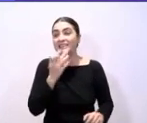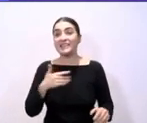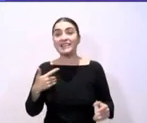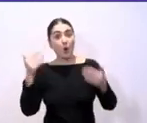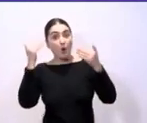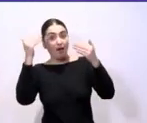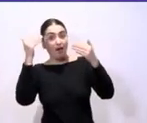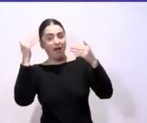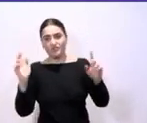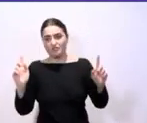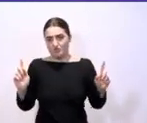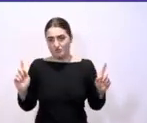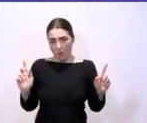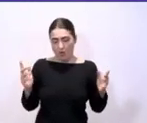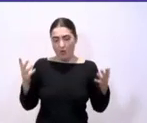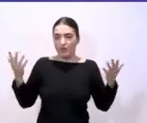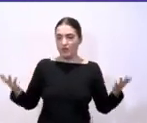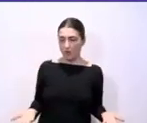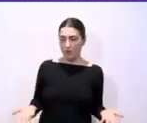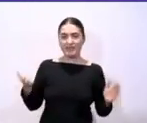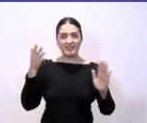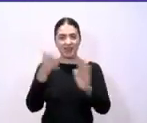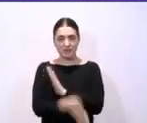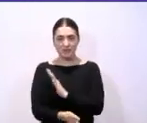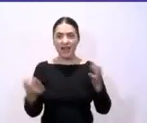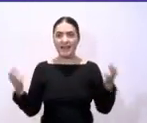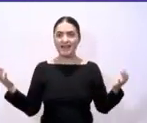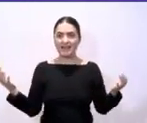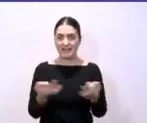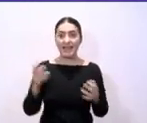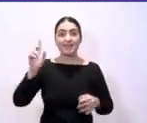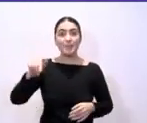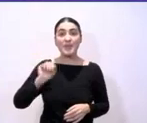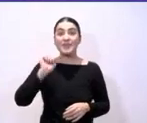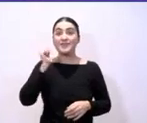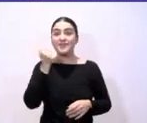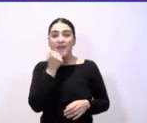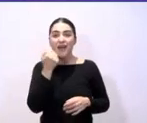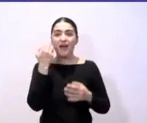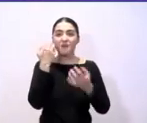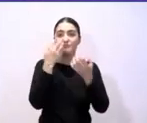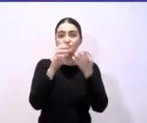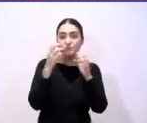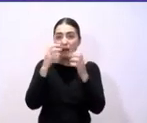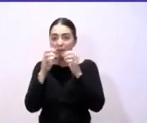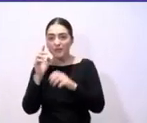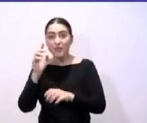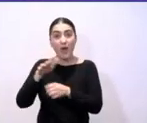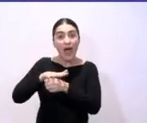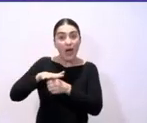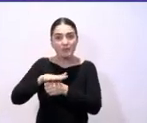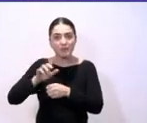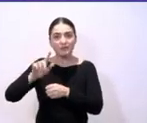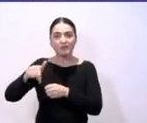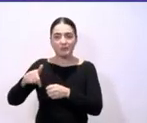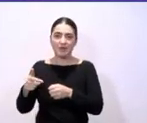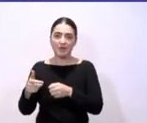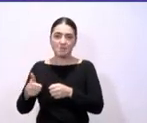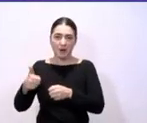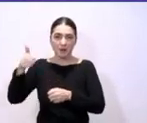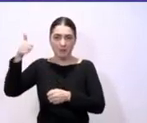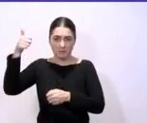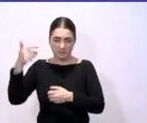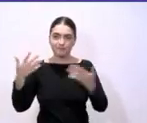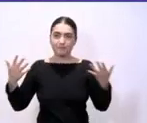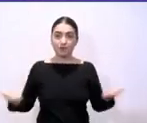sentido, lo que estamos viendo es que se han incrementado también las quejas en ese ámbito, ¿no? Y en ese